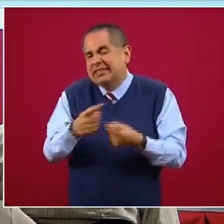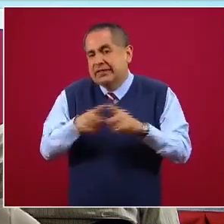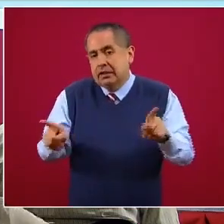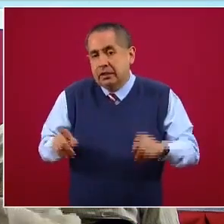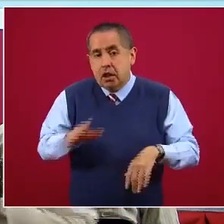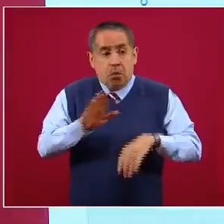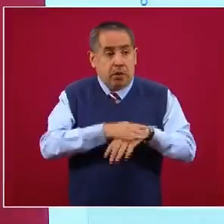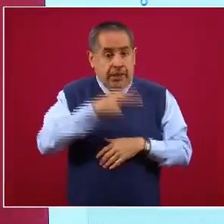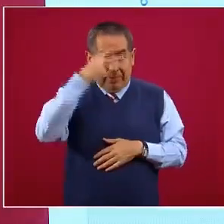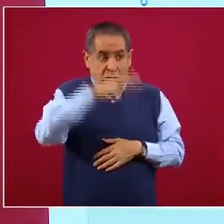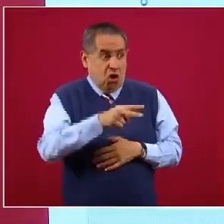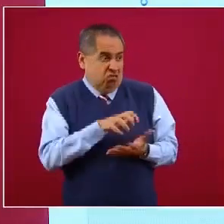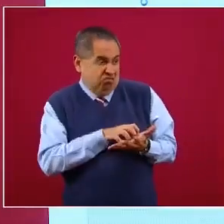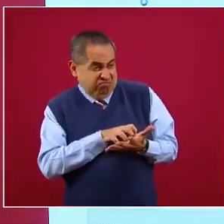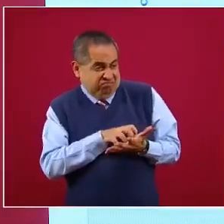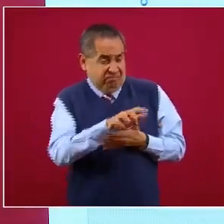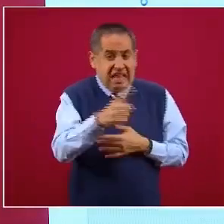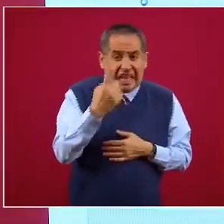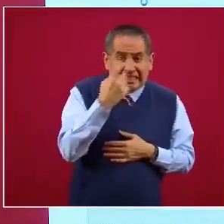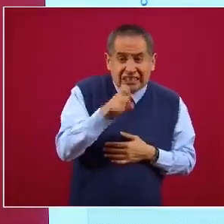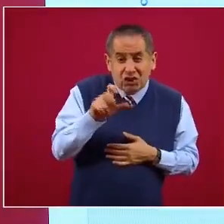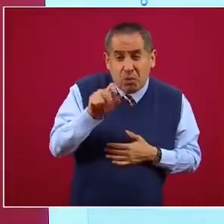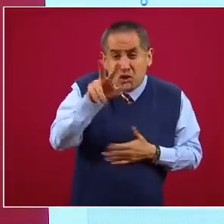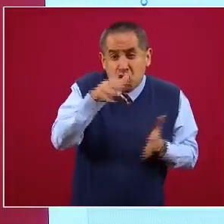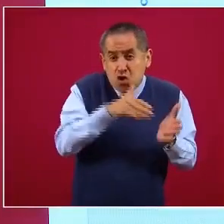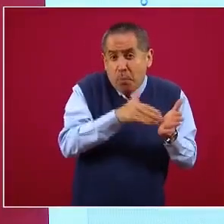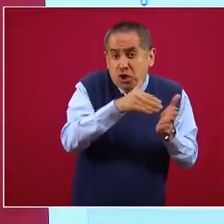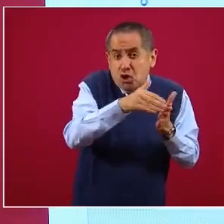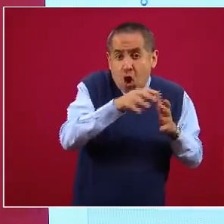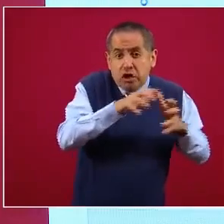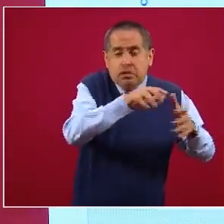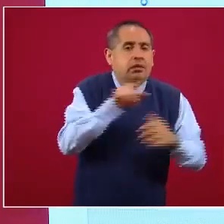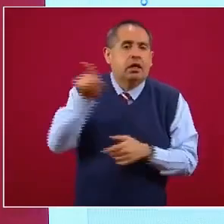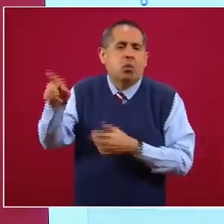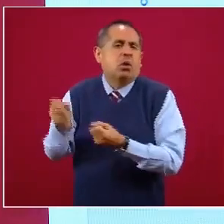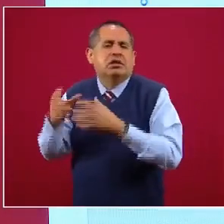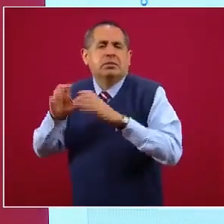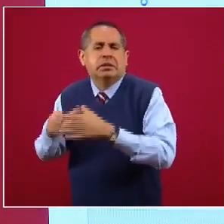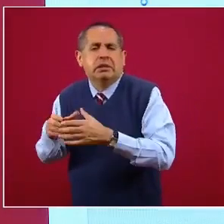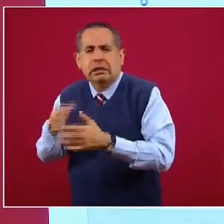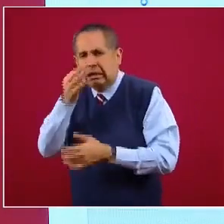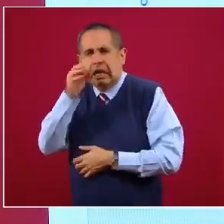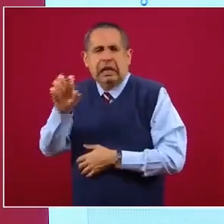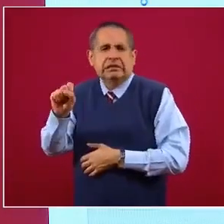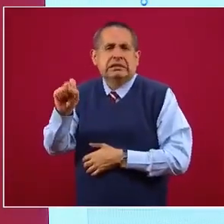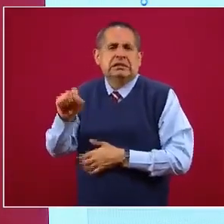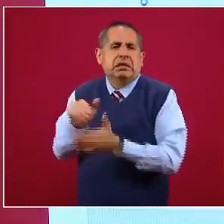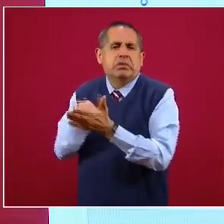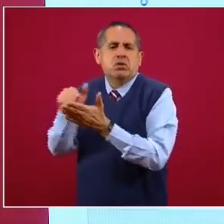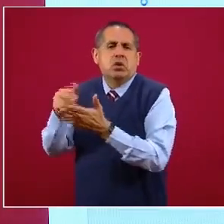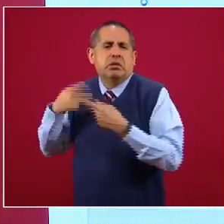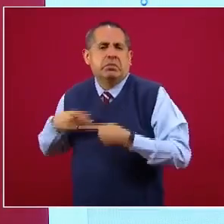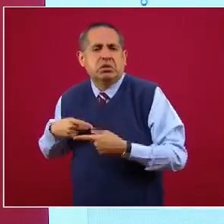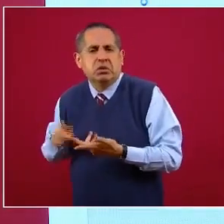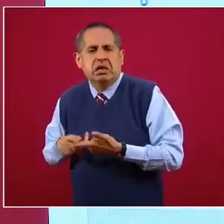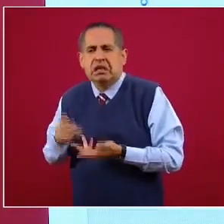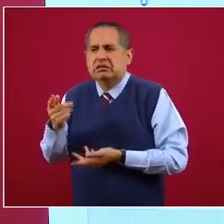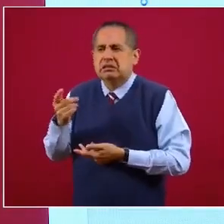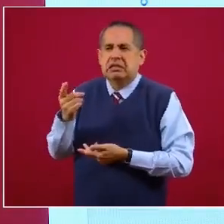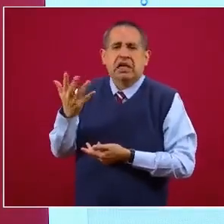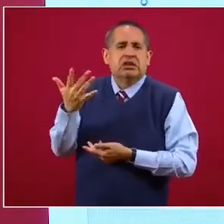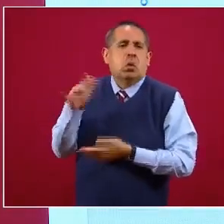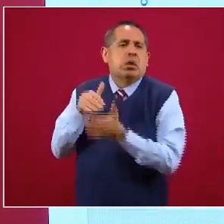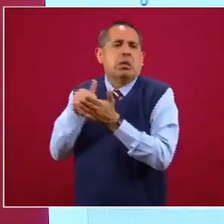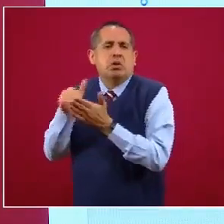México tiene 128 millones de habitantes, porque esos otros países tienen 60, en el caso de Italia, casi 50